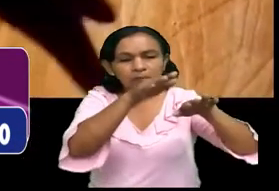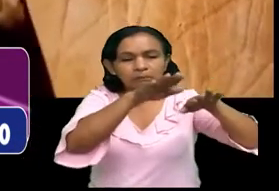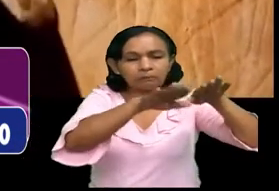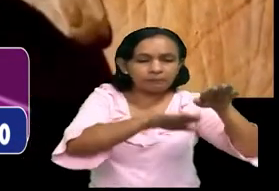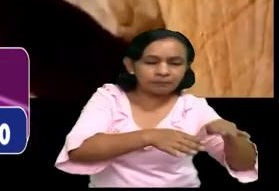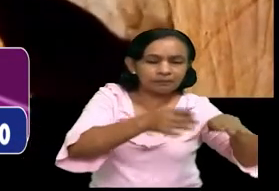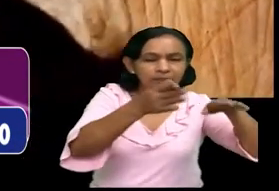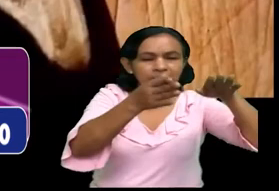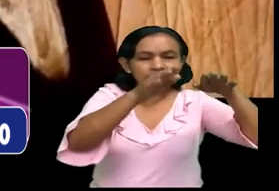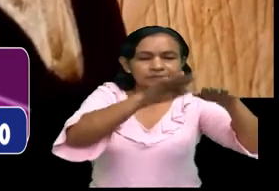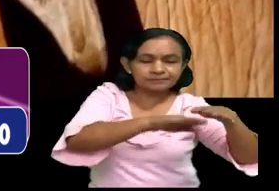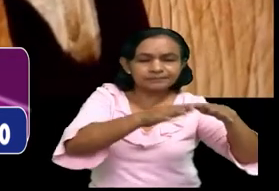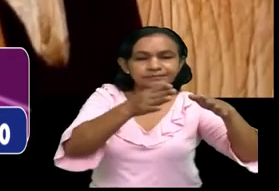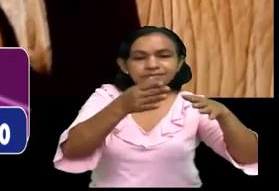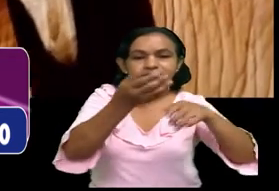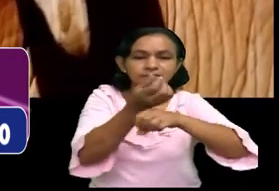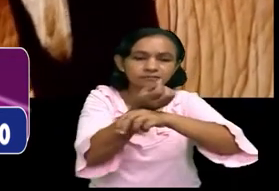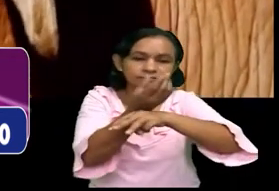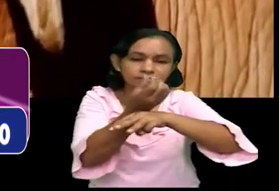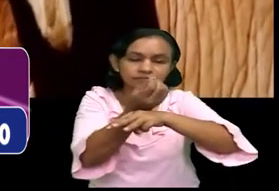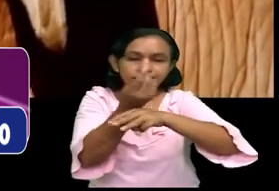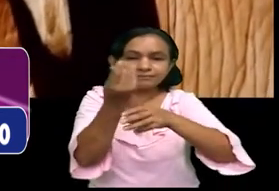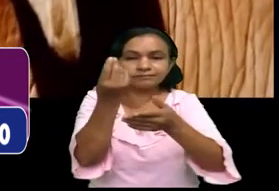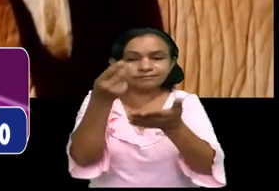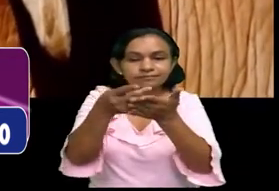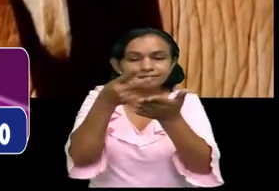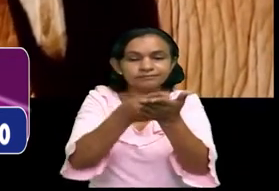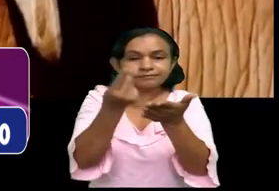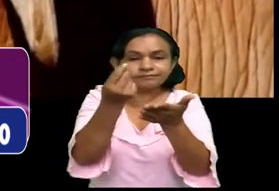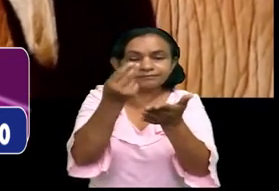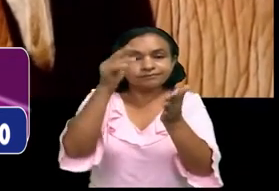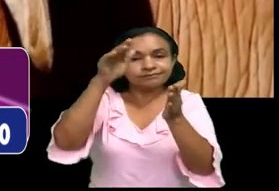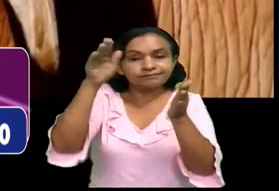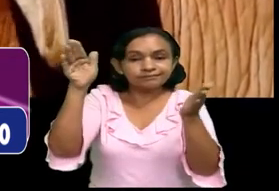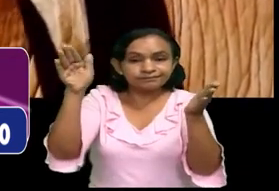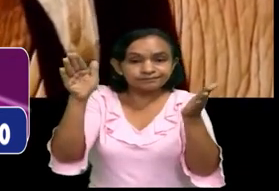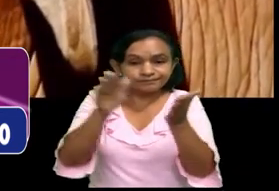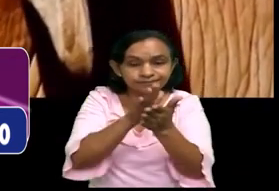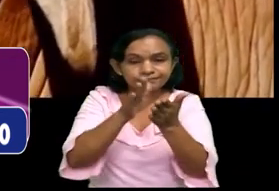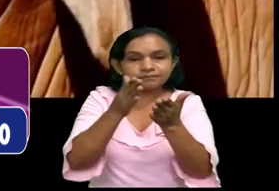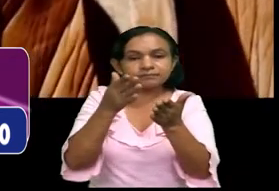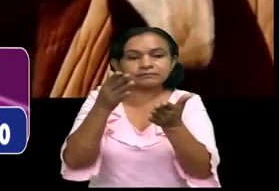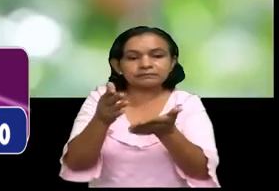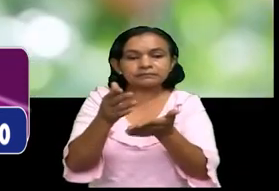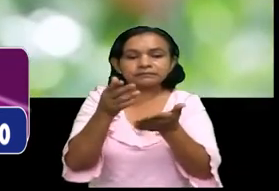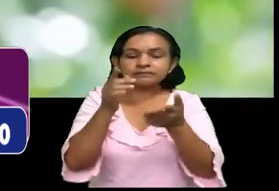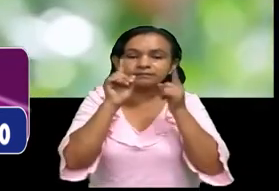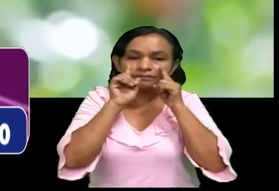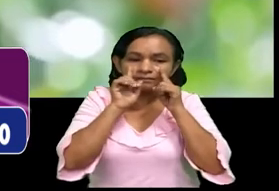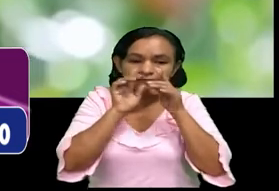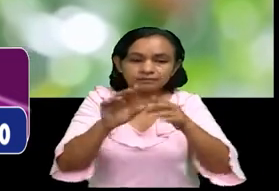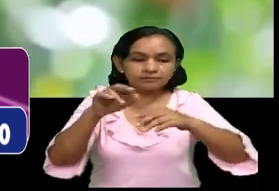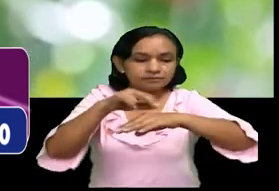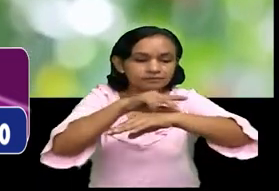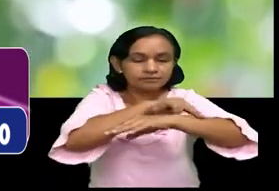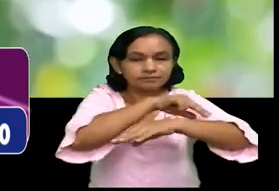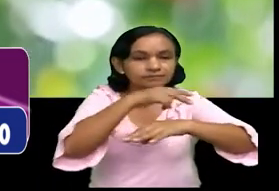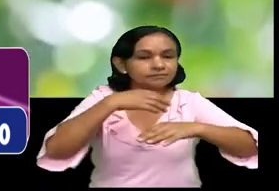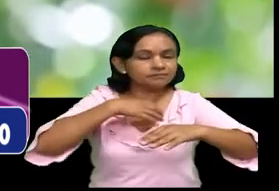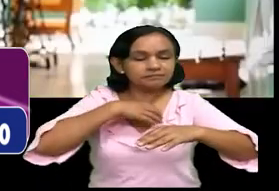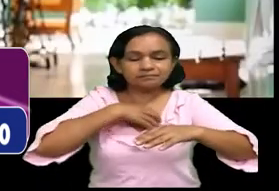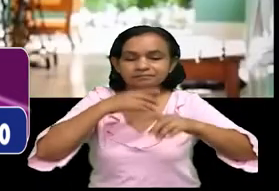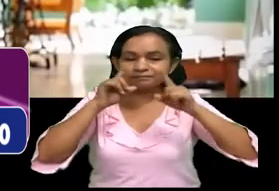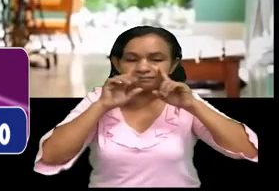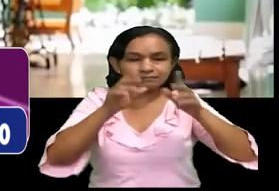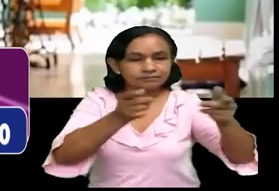las alcaldías sufrieron reducciones en sus presupuestos y eso implicó menos mantenimiento de estos caminos internos. Son